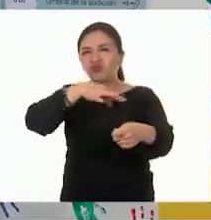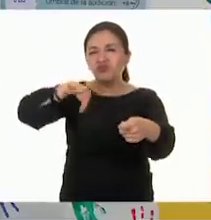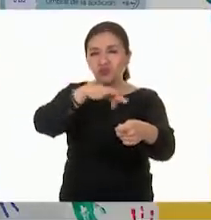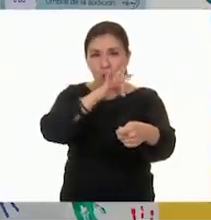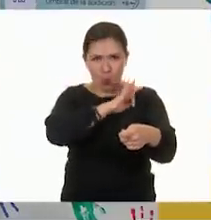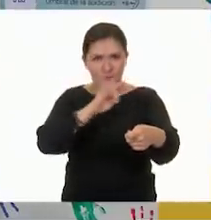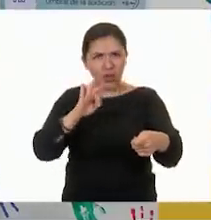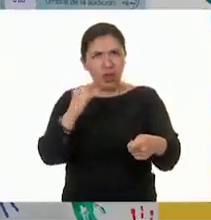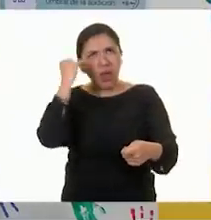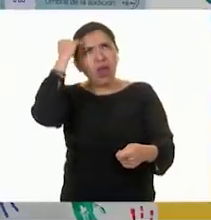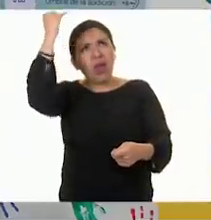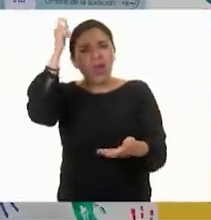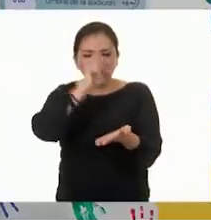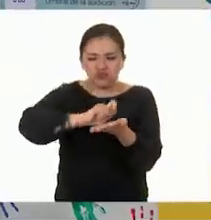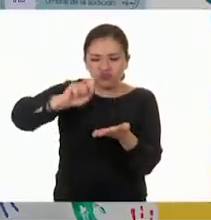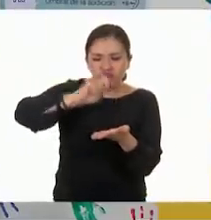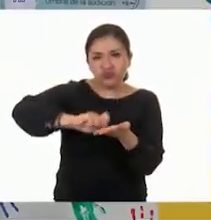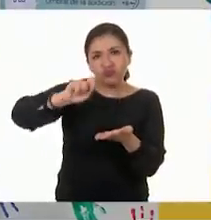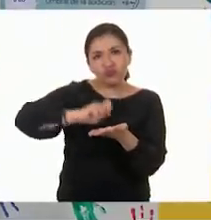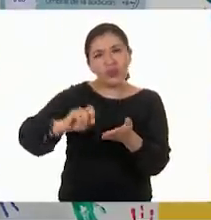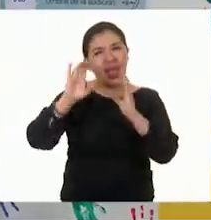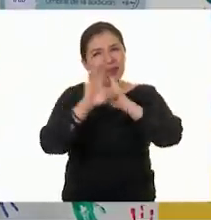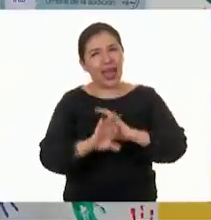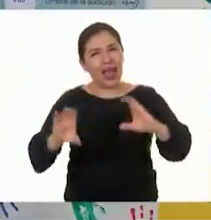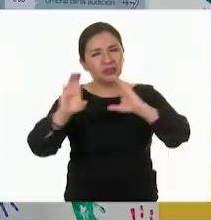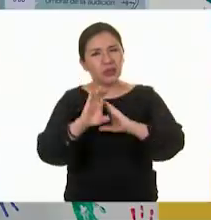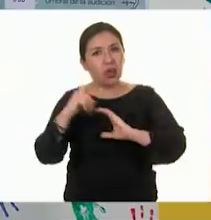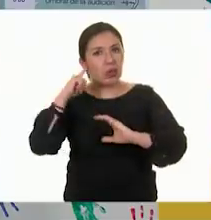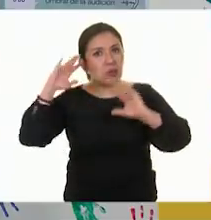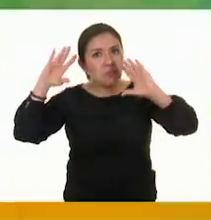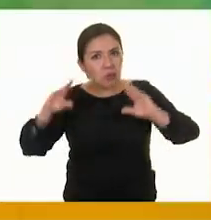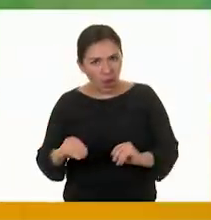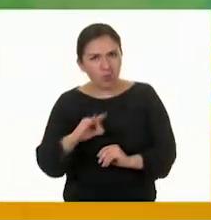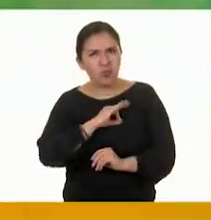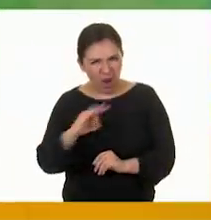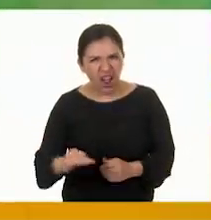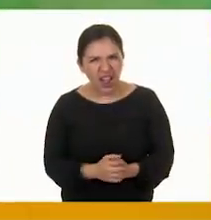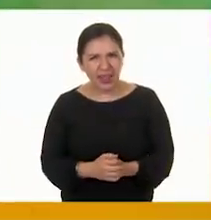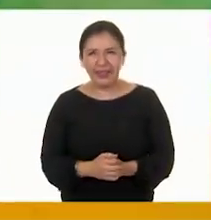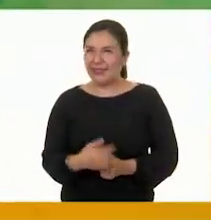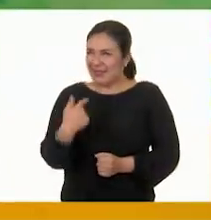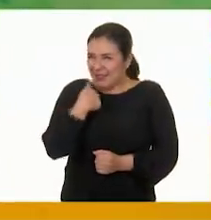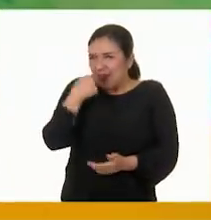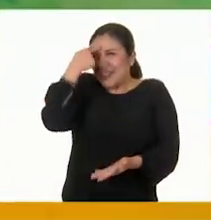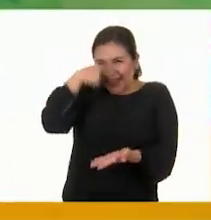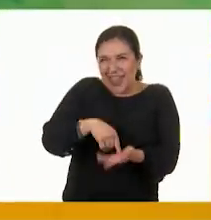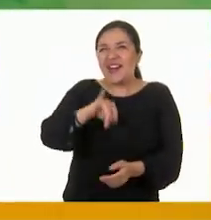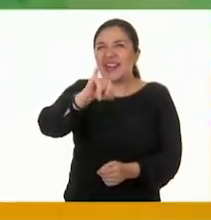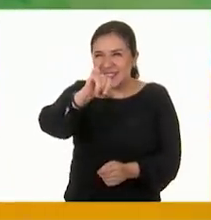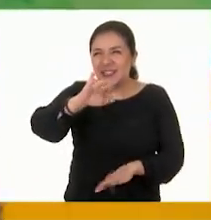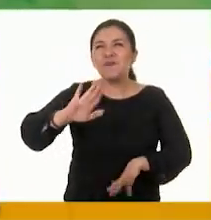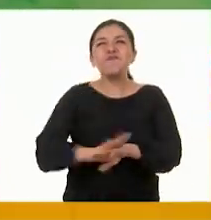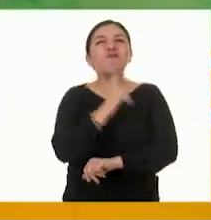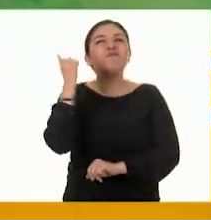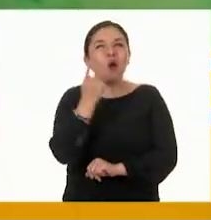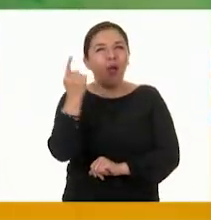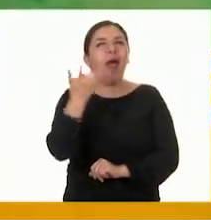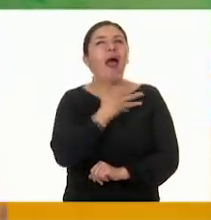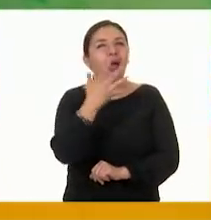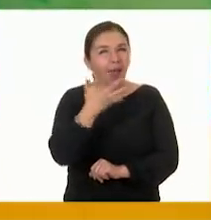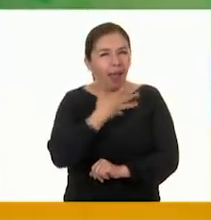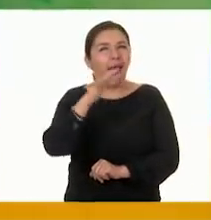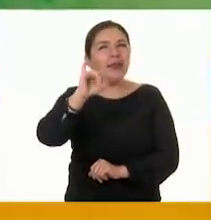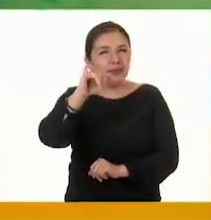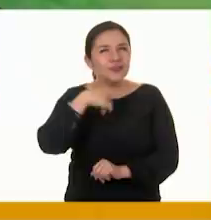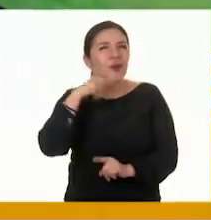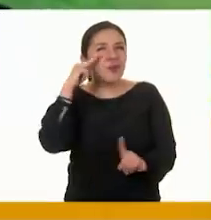pueda componer canciones perdiendo la audición? Yo creo que sí, porque por lo menos